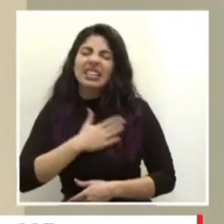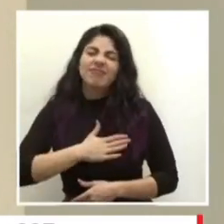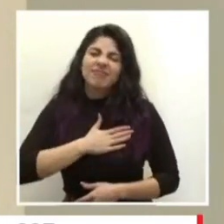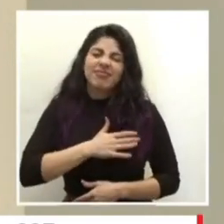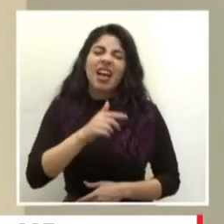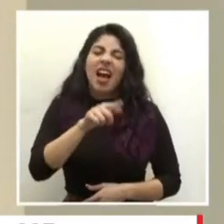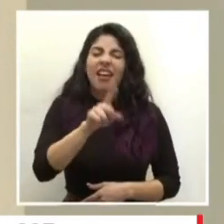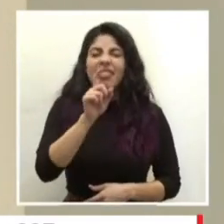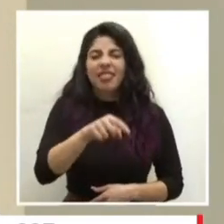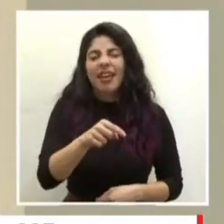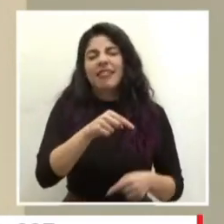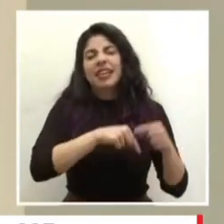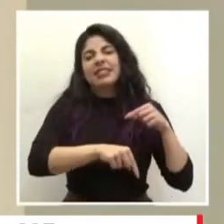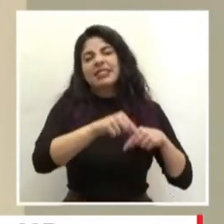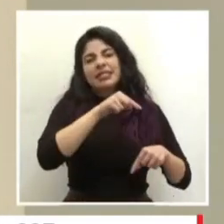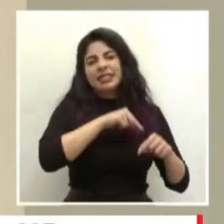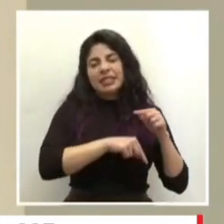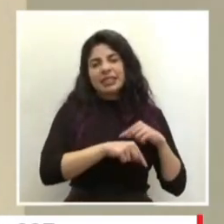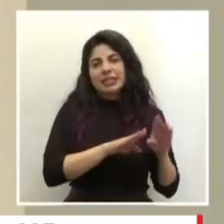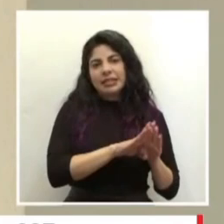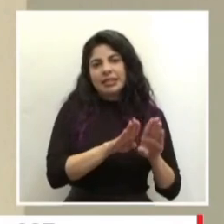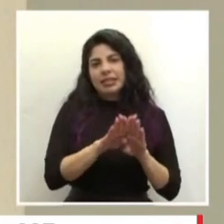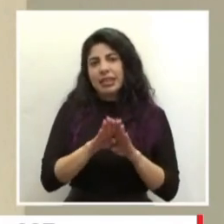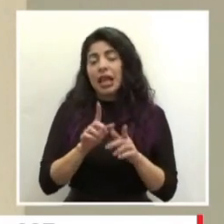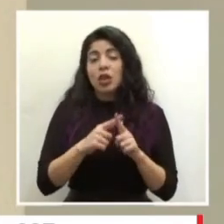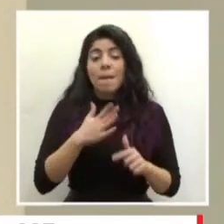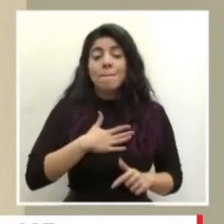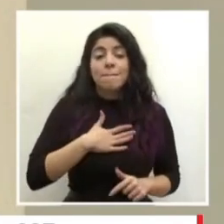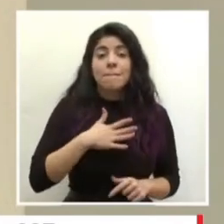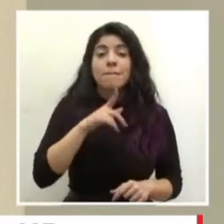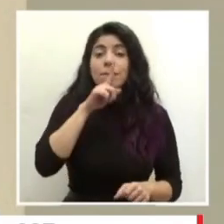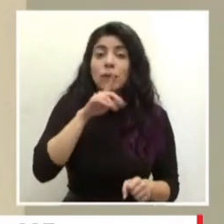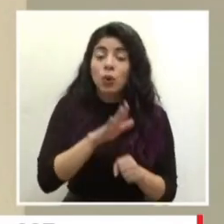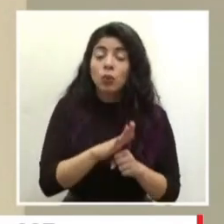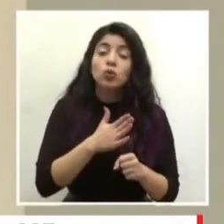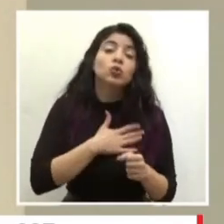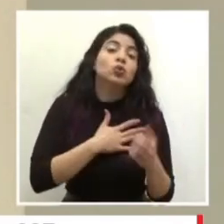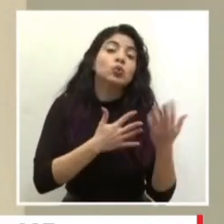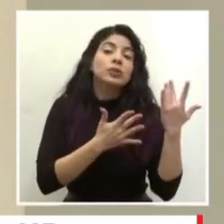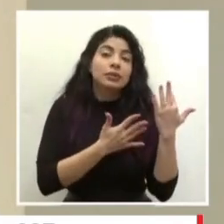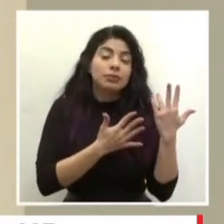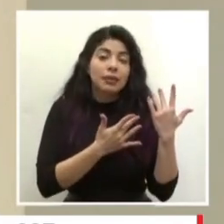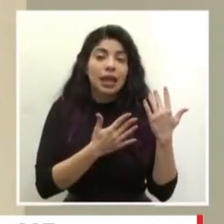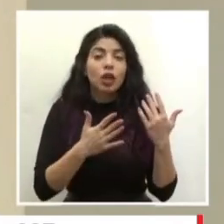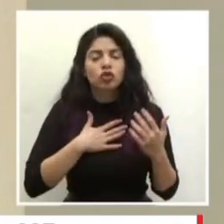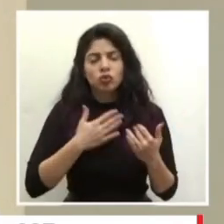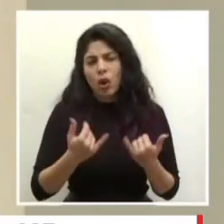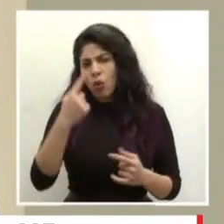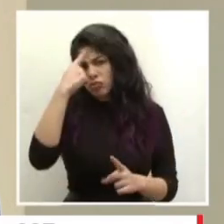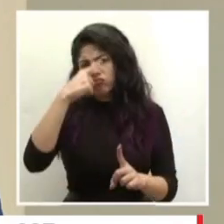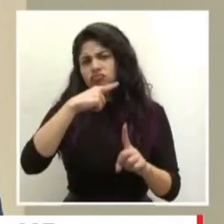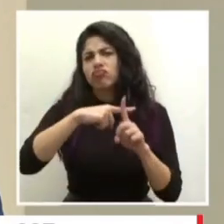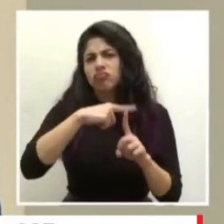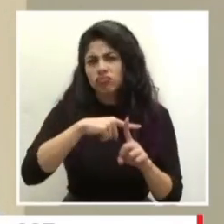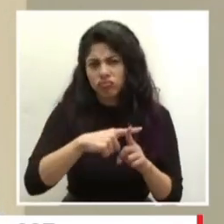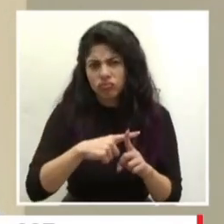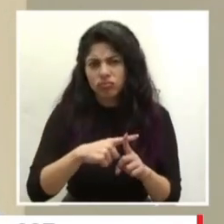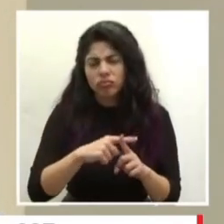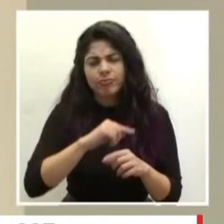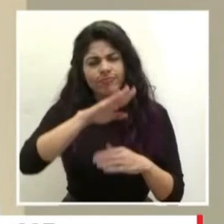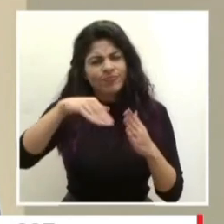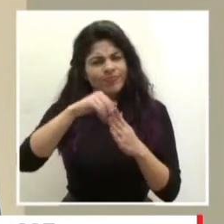ir para atrás. Así que es un asunto de compromiso. Mi expectativa es, yo estoy optimista de que